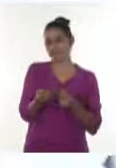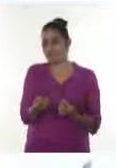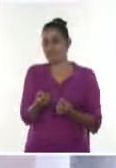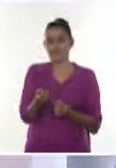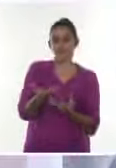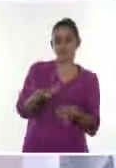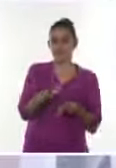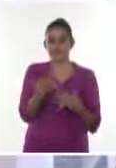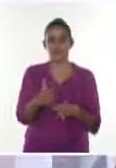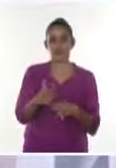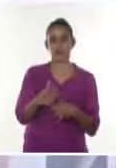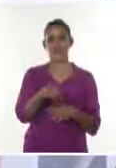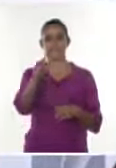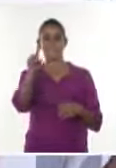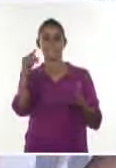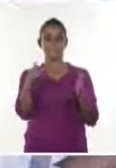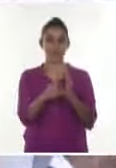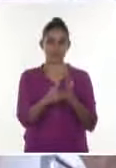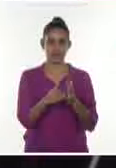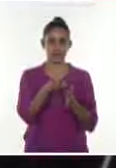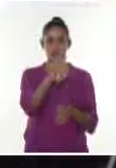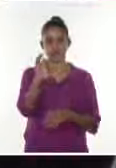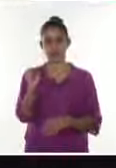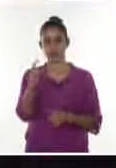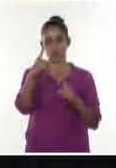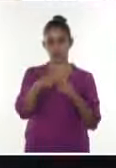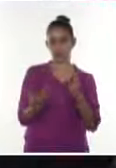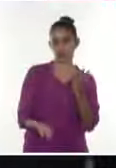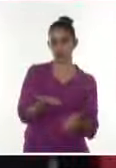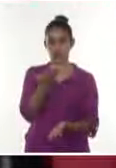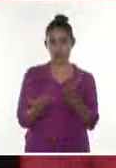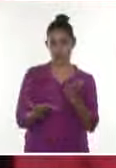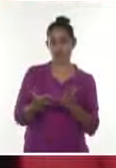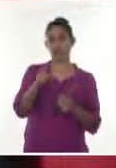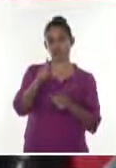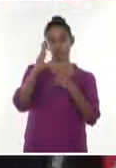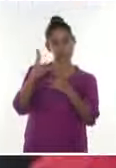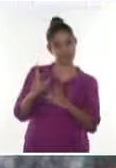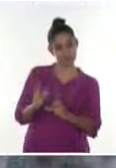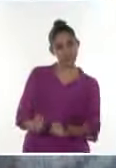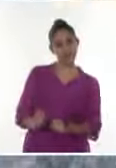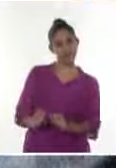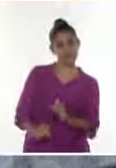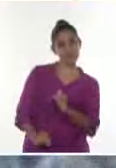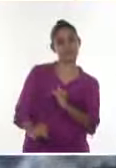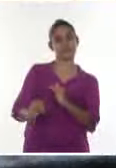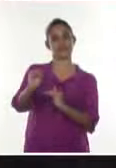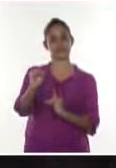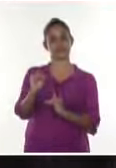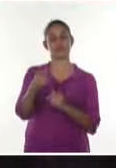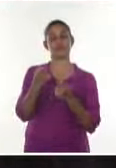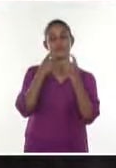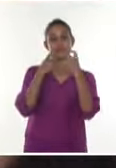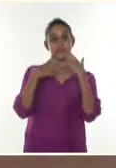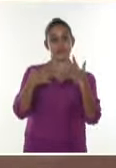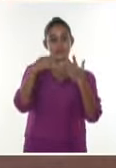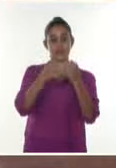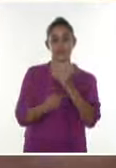da 1.400 toneladas. Entonces ya es un número. La caña se está pagando bien. Efectivamente. Y empiezan a